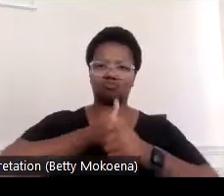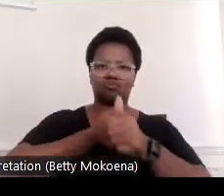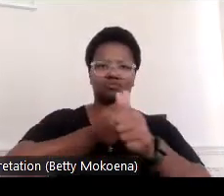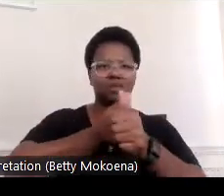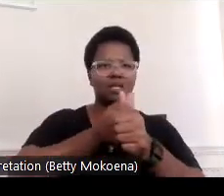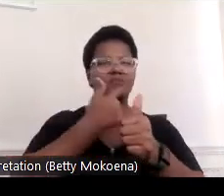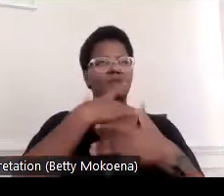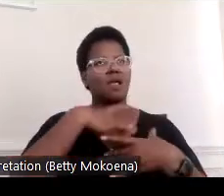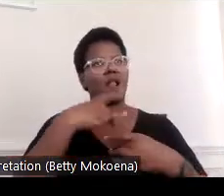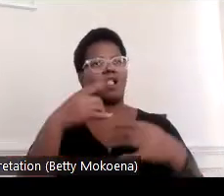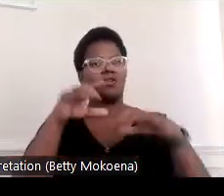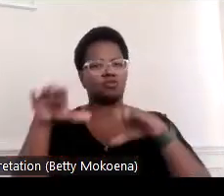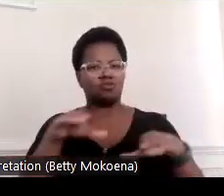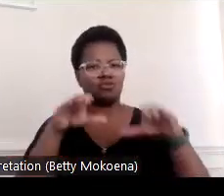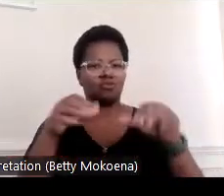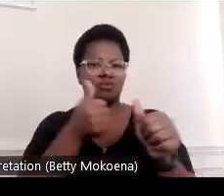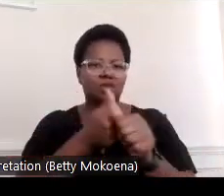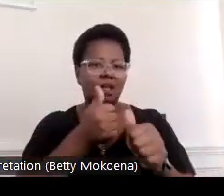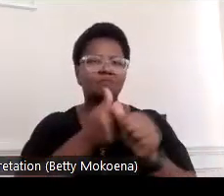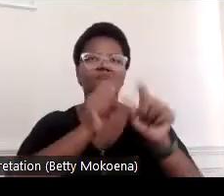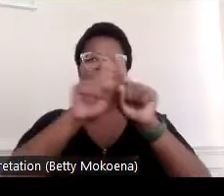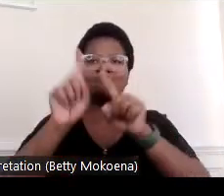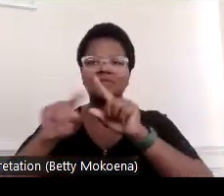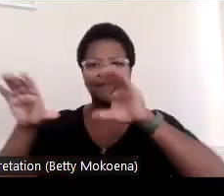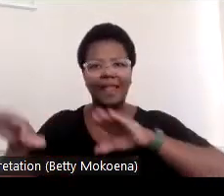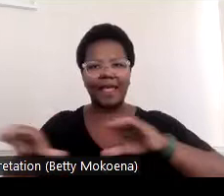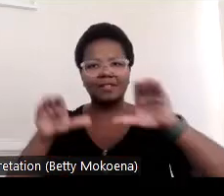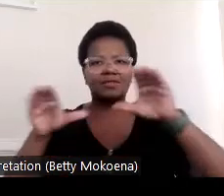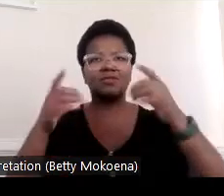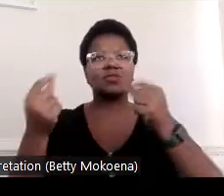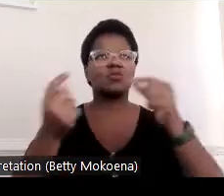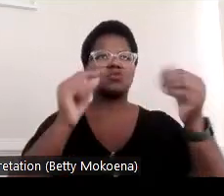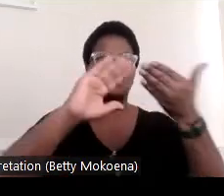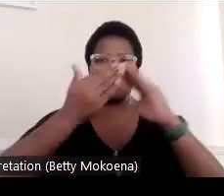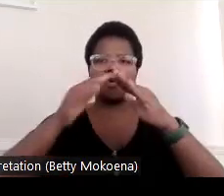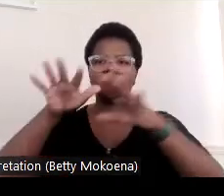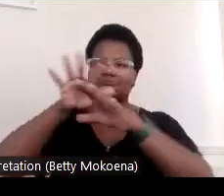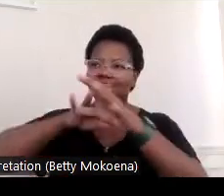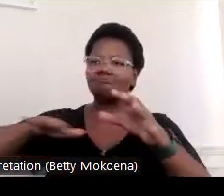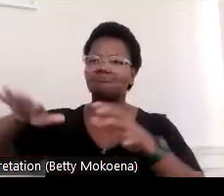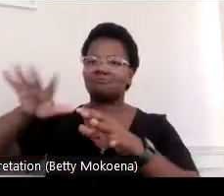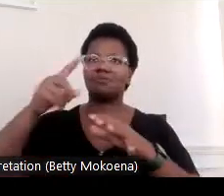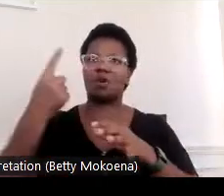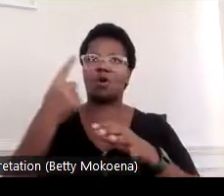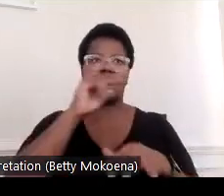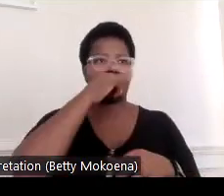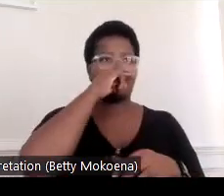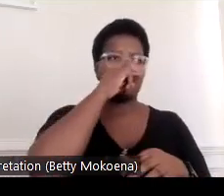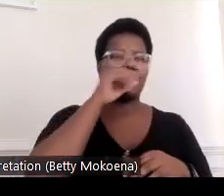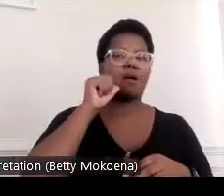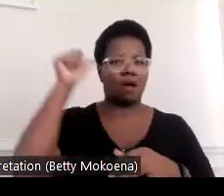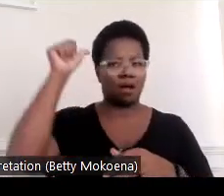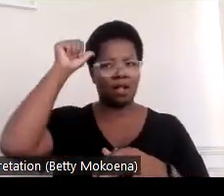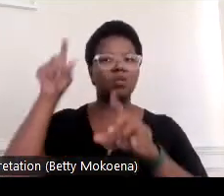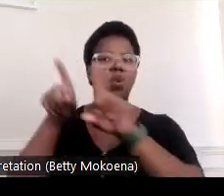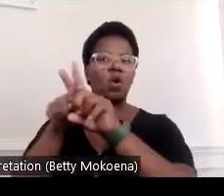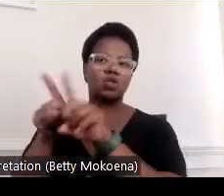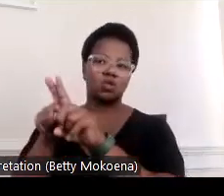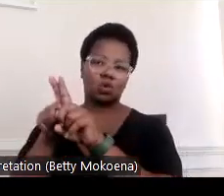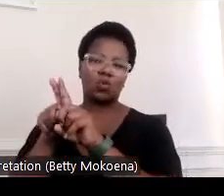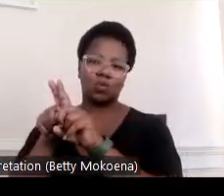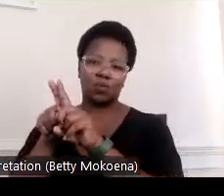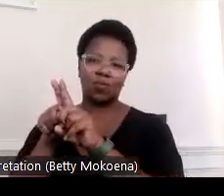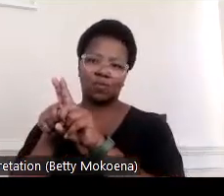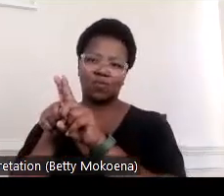recreación verdad entretenimiento cosas que nos gustan hacer diferentes actividades verdad entrenamiento